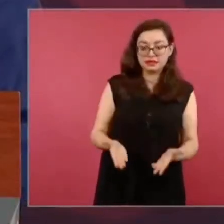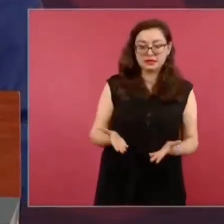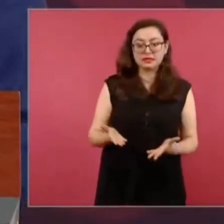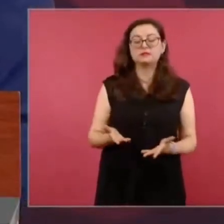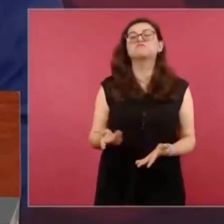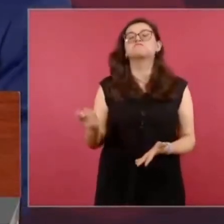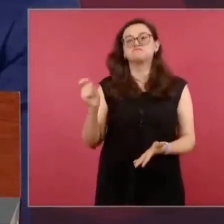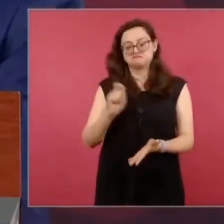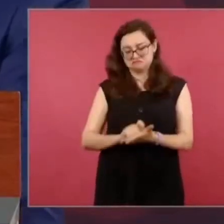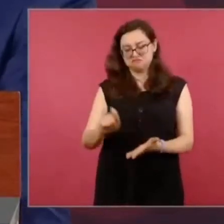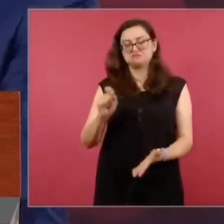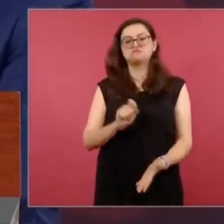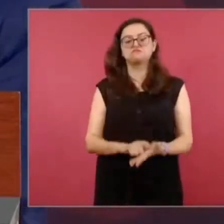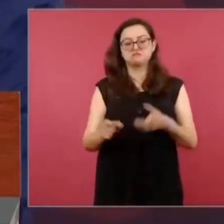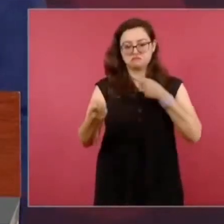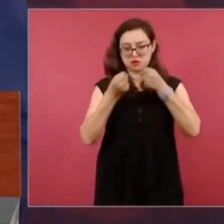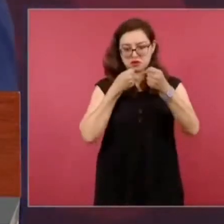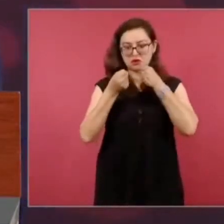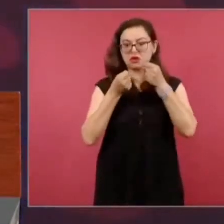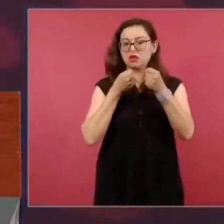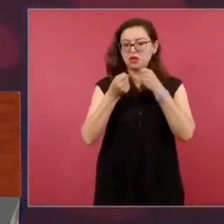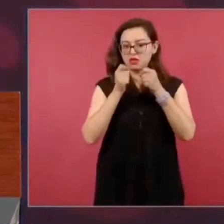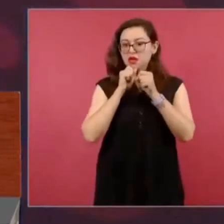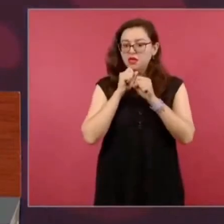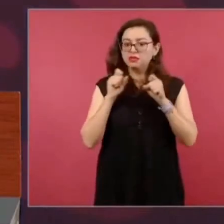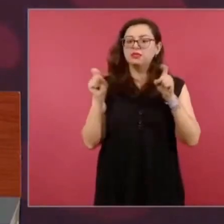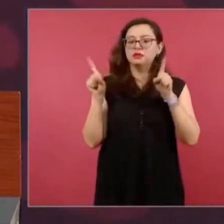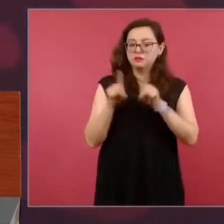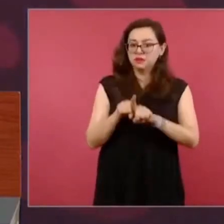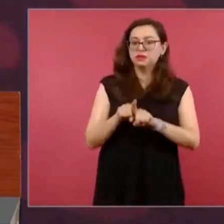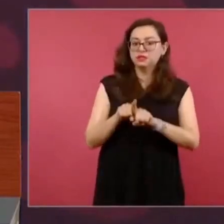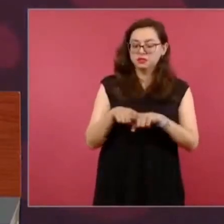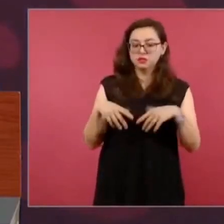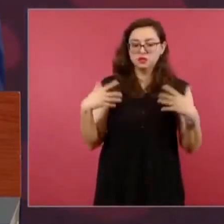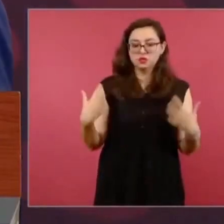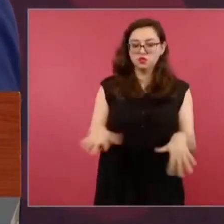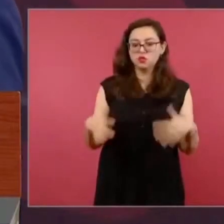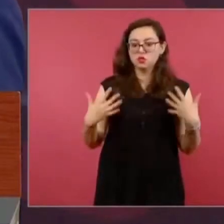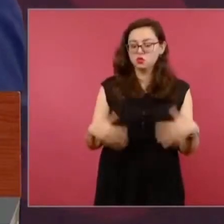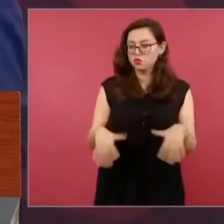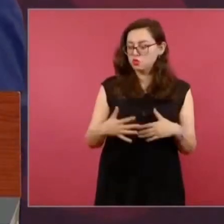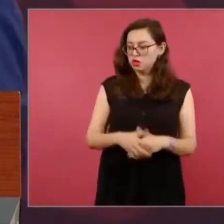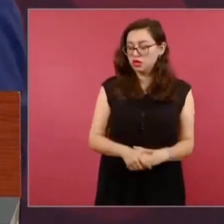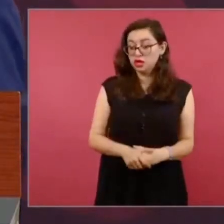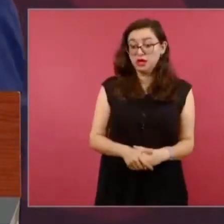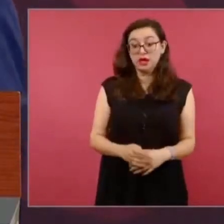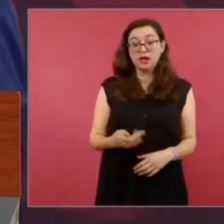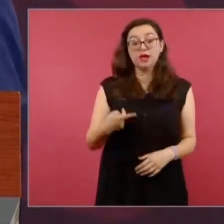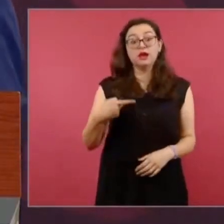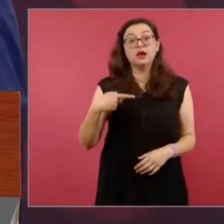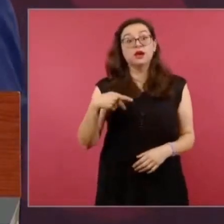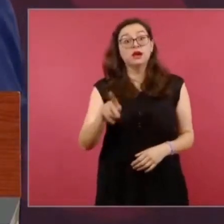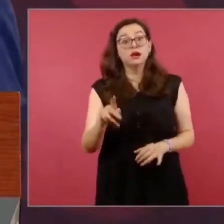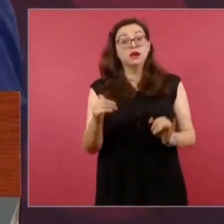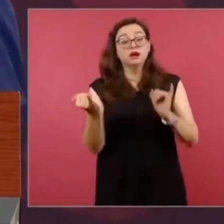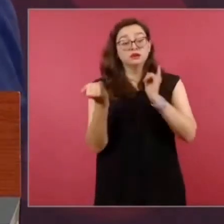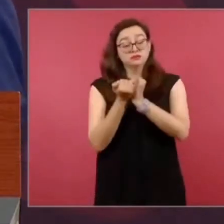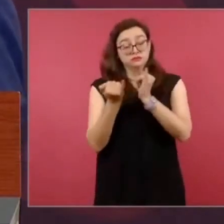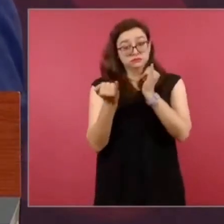Y aquí escribió ese guión para una obra de teatro que se